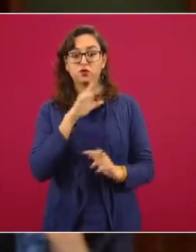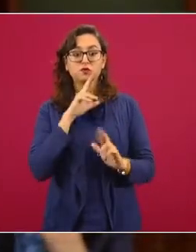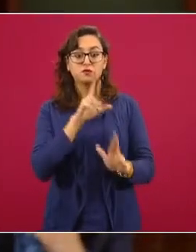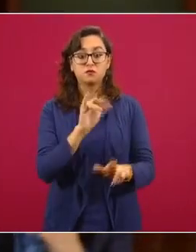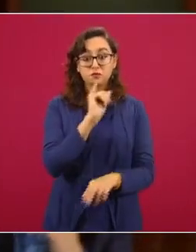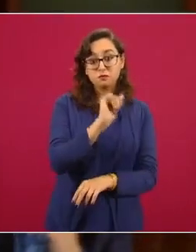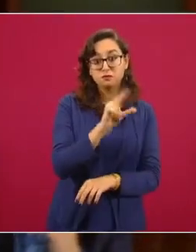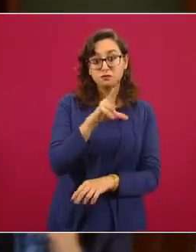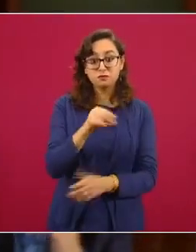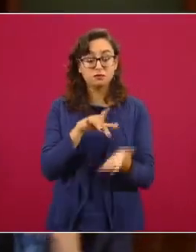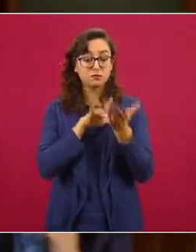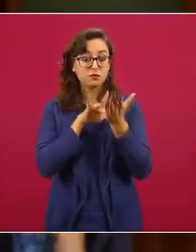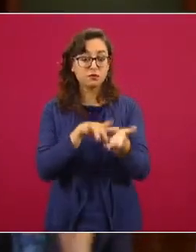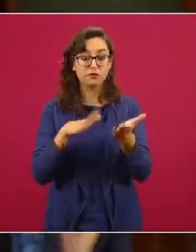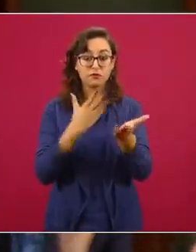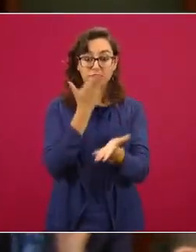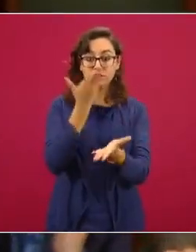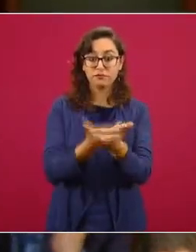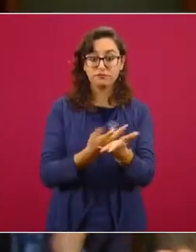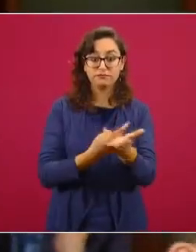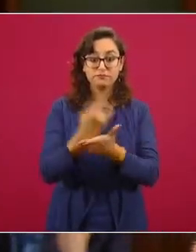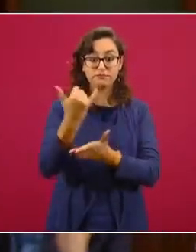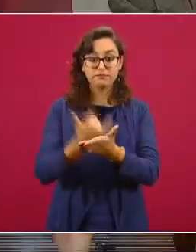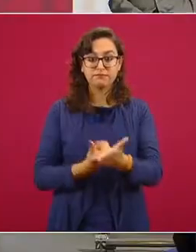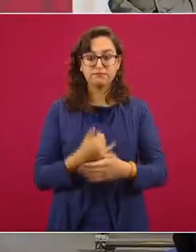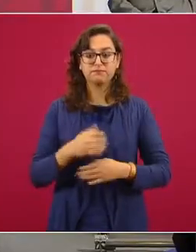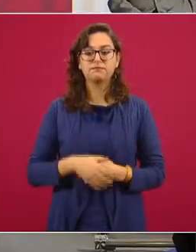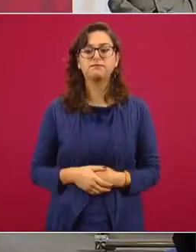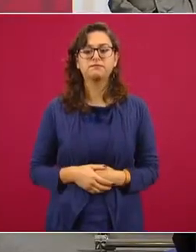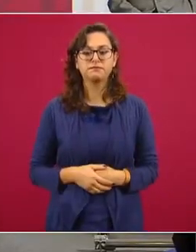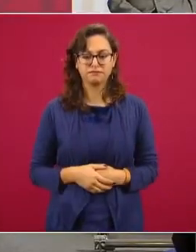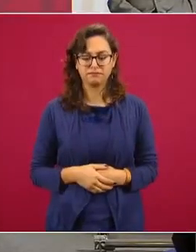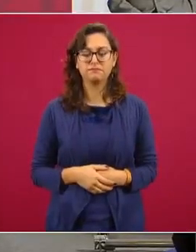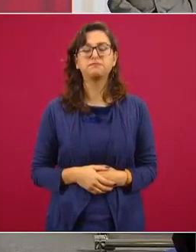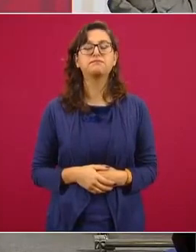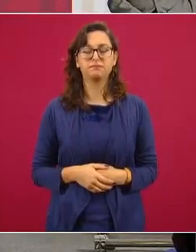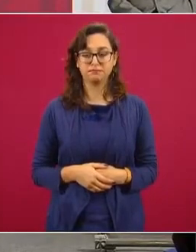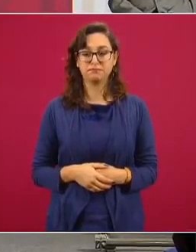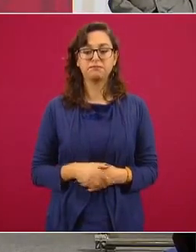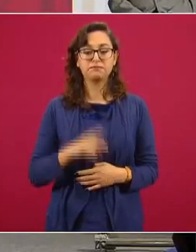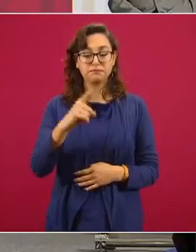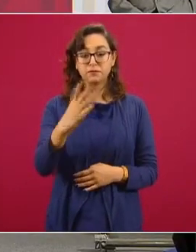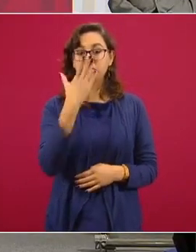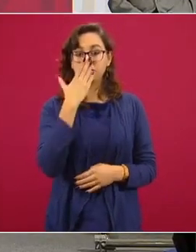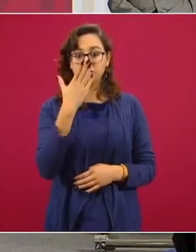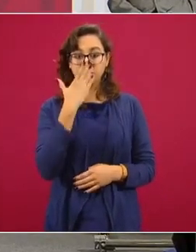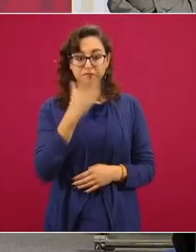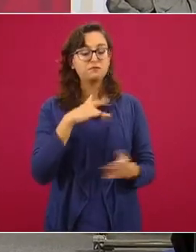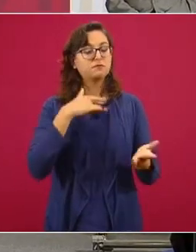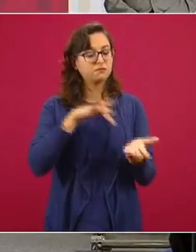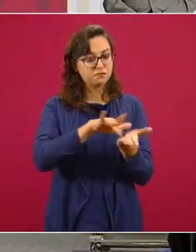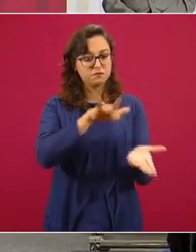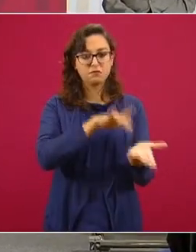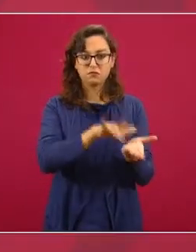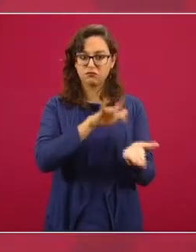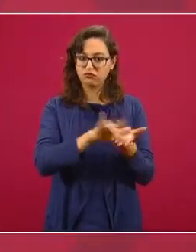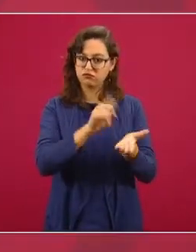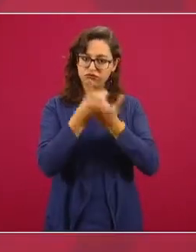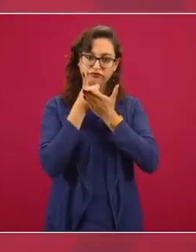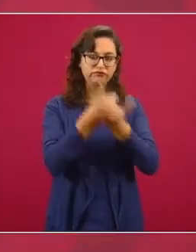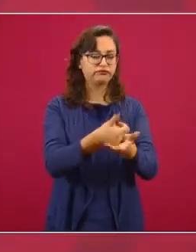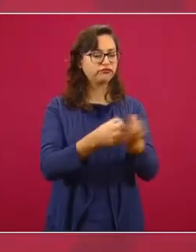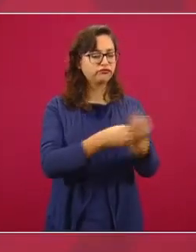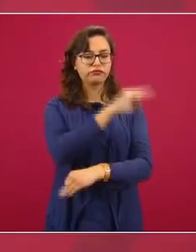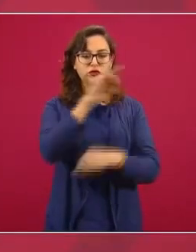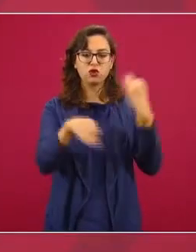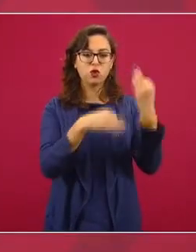sobre estos proyectos que le entregó. Sí, todo lo que podamos ayudar a Sonora lo vamos a hacer, como lo hacemos